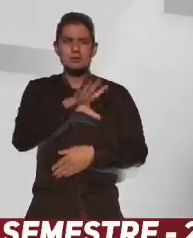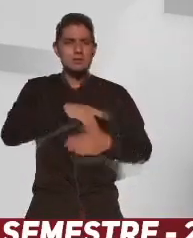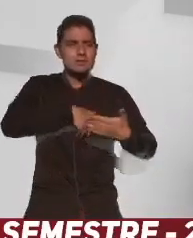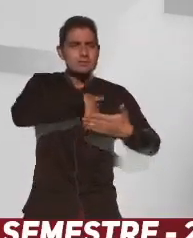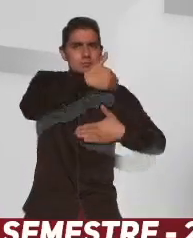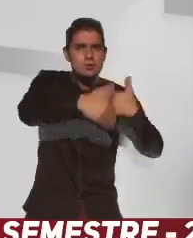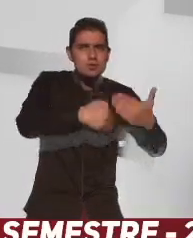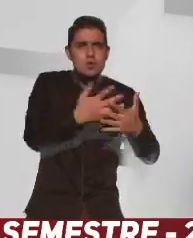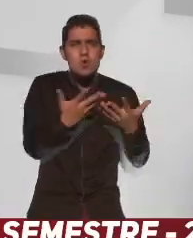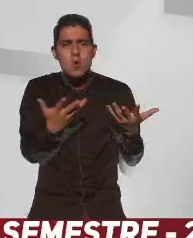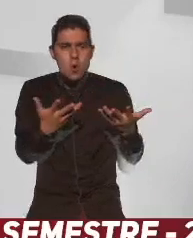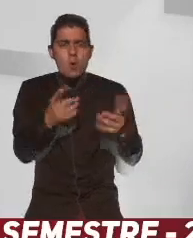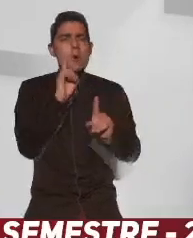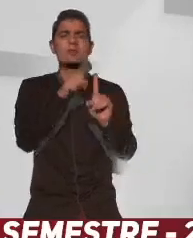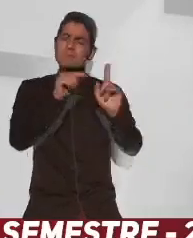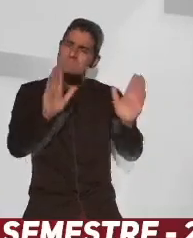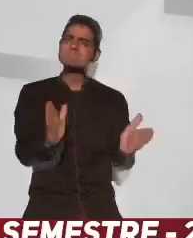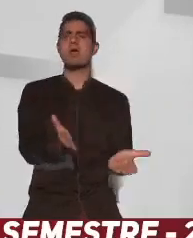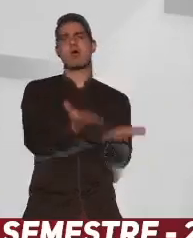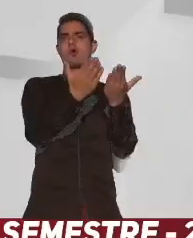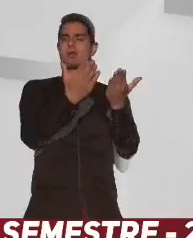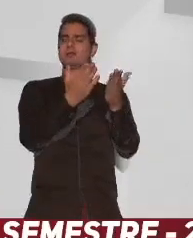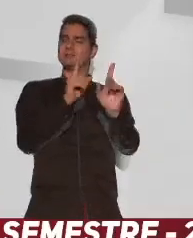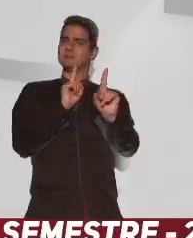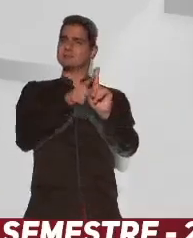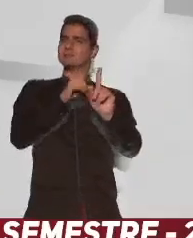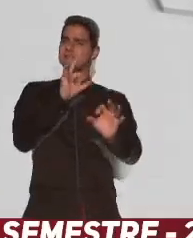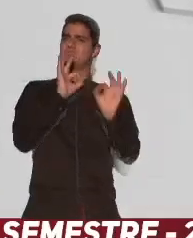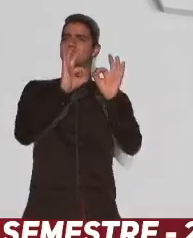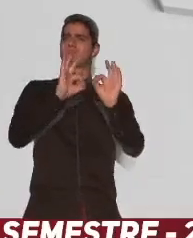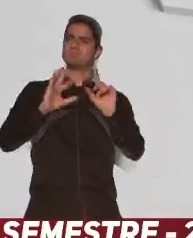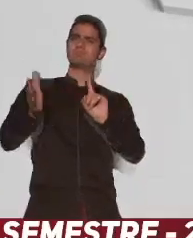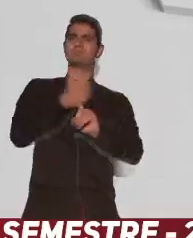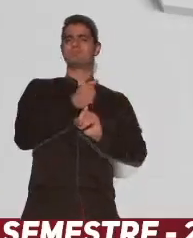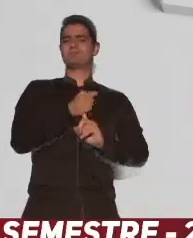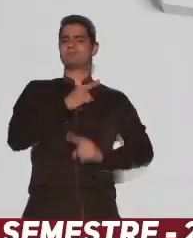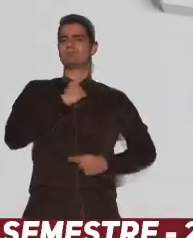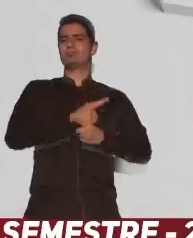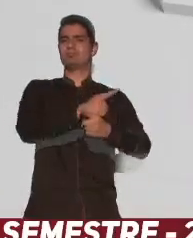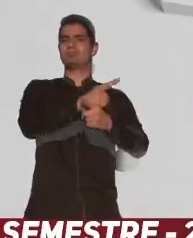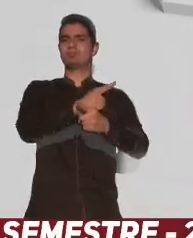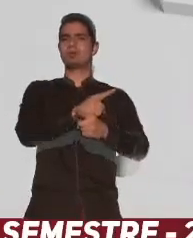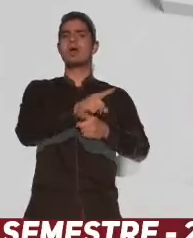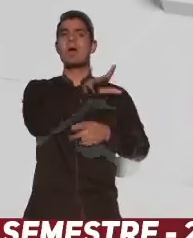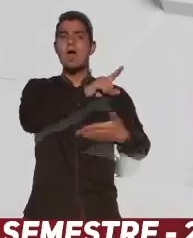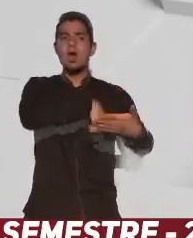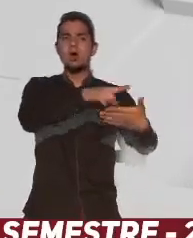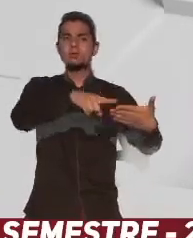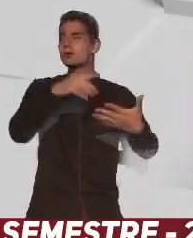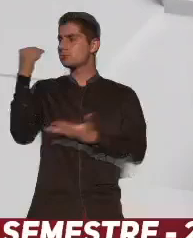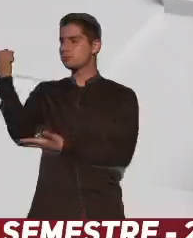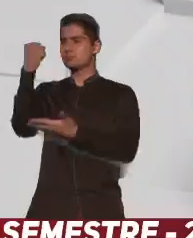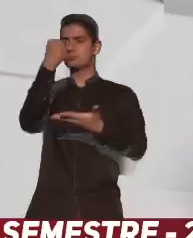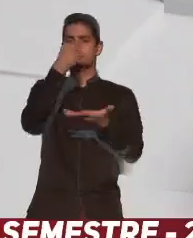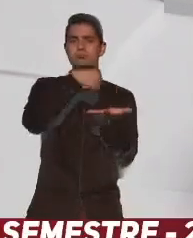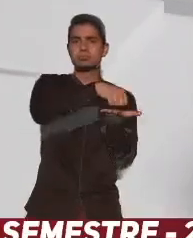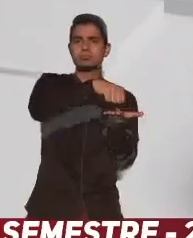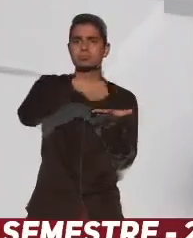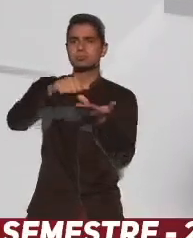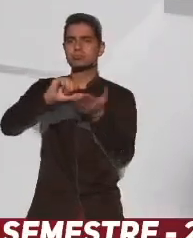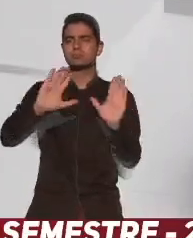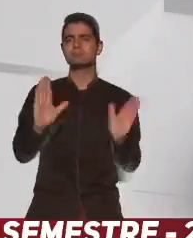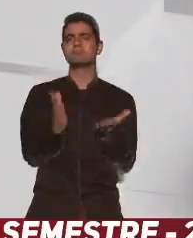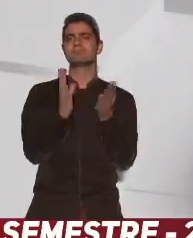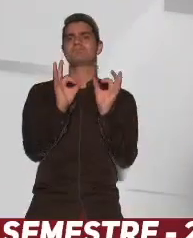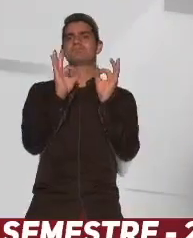mejorar la eficacia y eficiencia en la utilización de los recursos públicos. Asimismo, se ha trabajado de